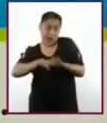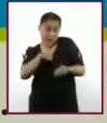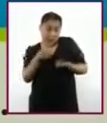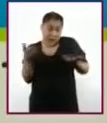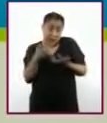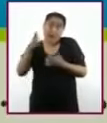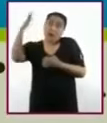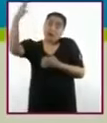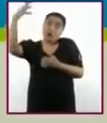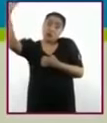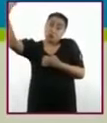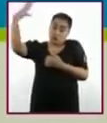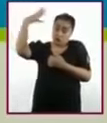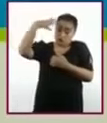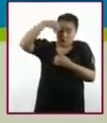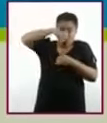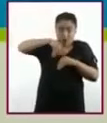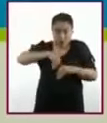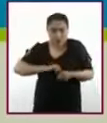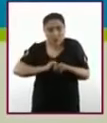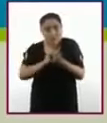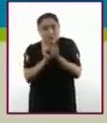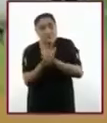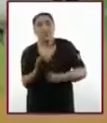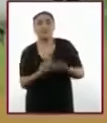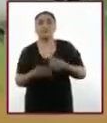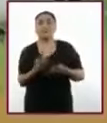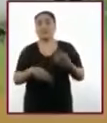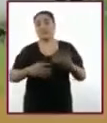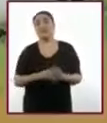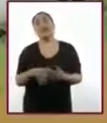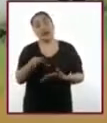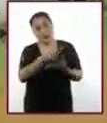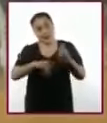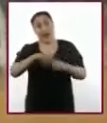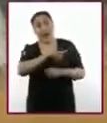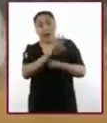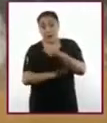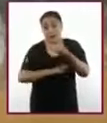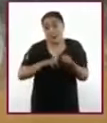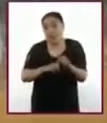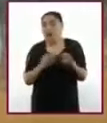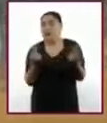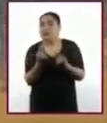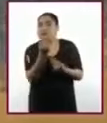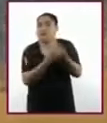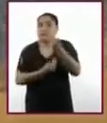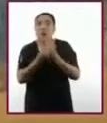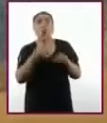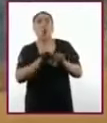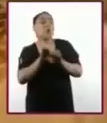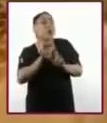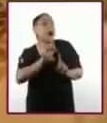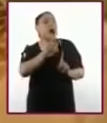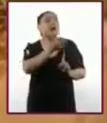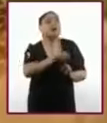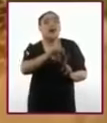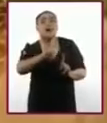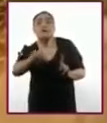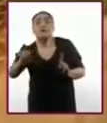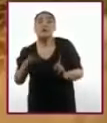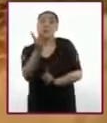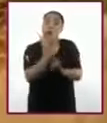energía del sol y que transportan en la savia. Mientras que los animales obtienen su alimento al consumir a otros seres vivos, ya